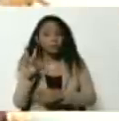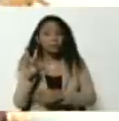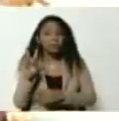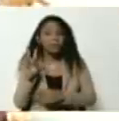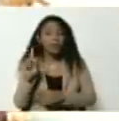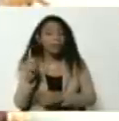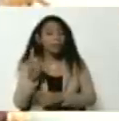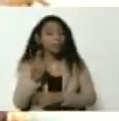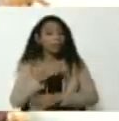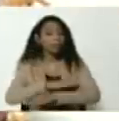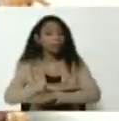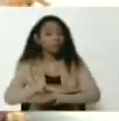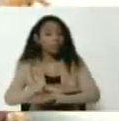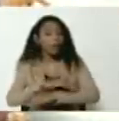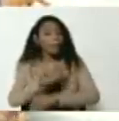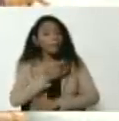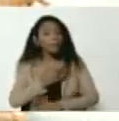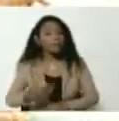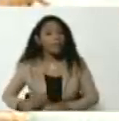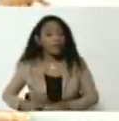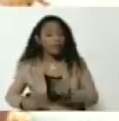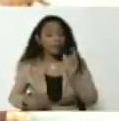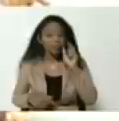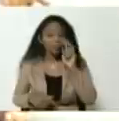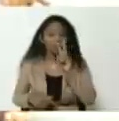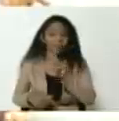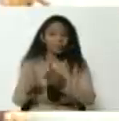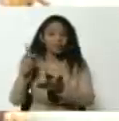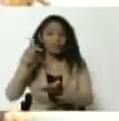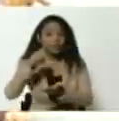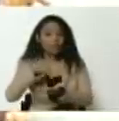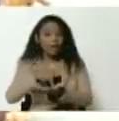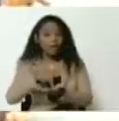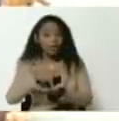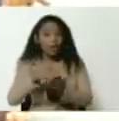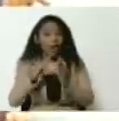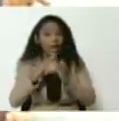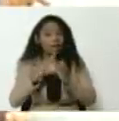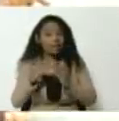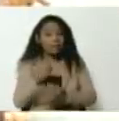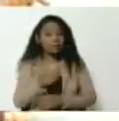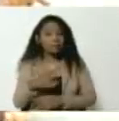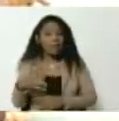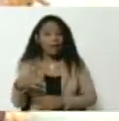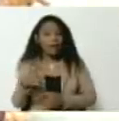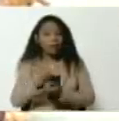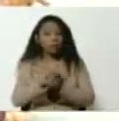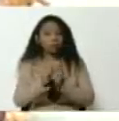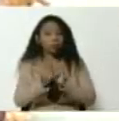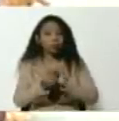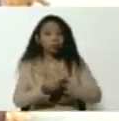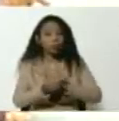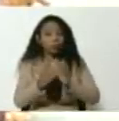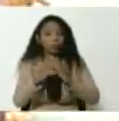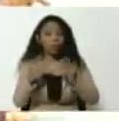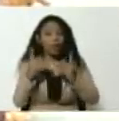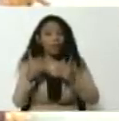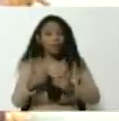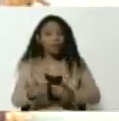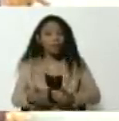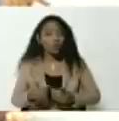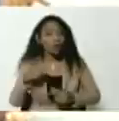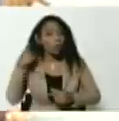las primeras acciones que tomó el presidente Joe Biden llegando a la Casa Blanca fue revertir todas las decisiones